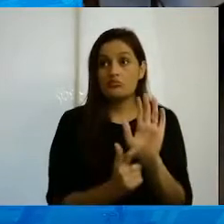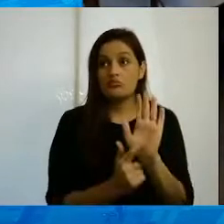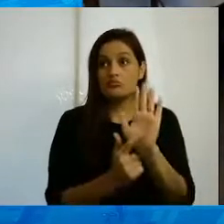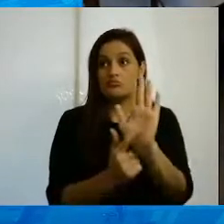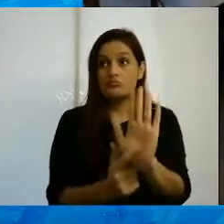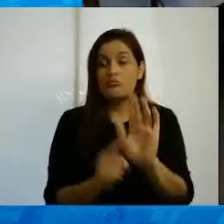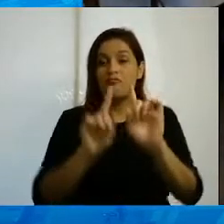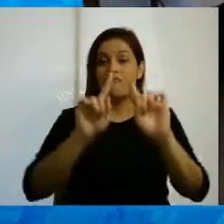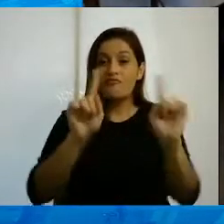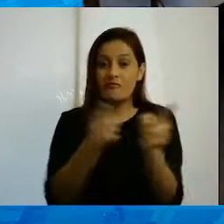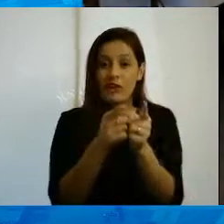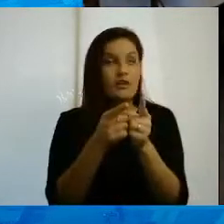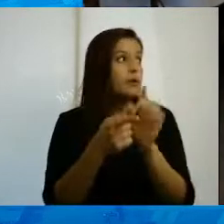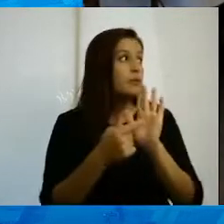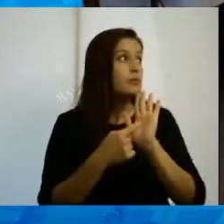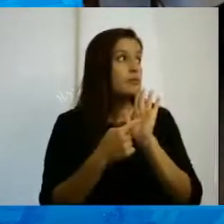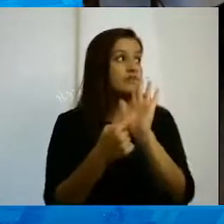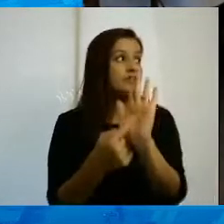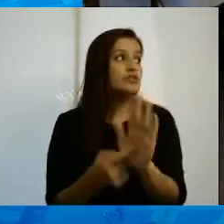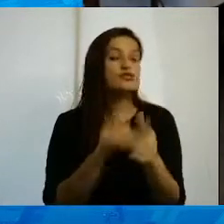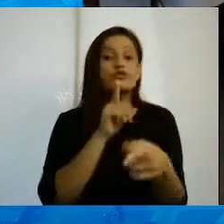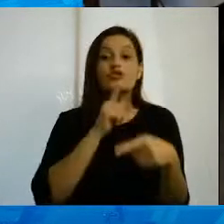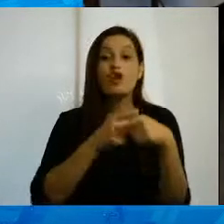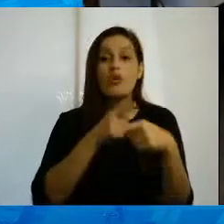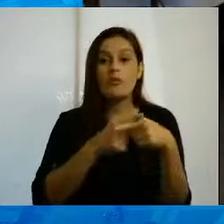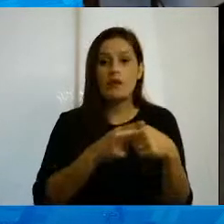una breve presentación de nombre,